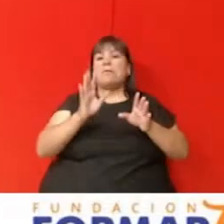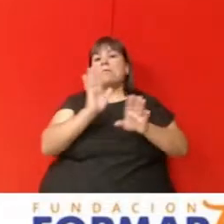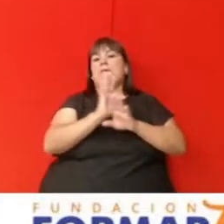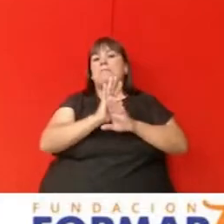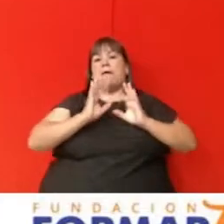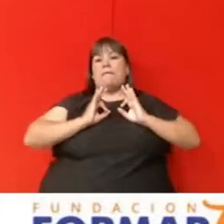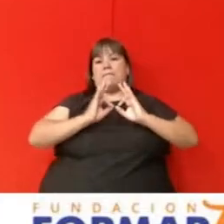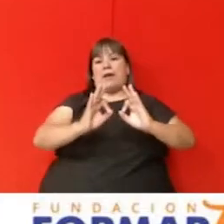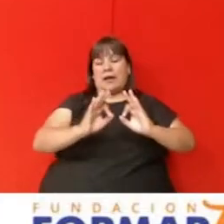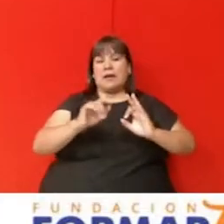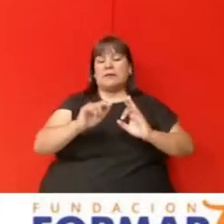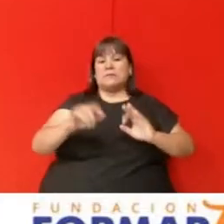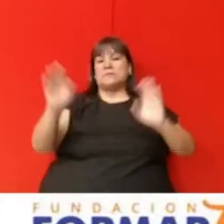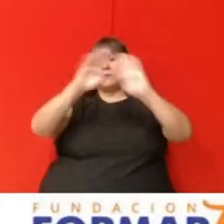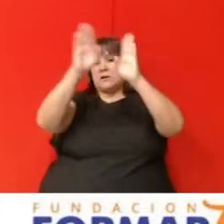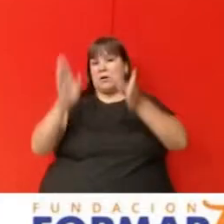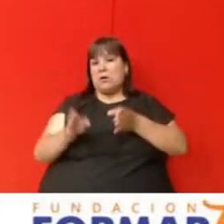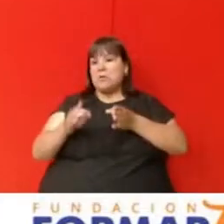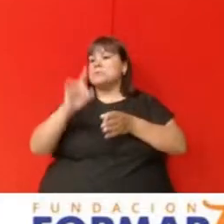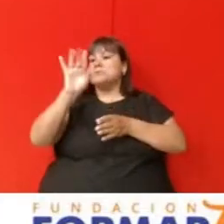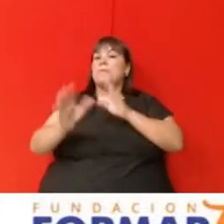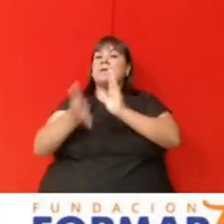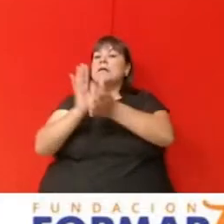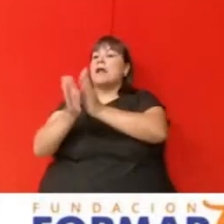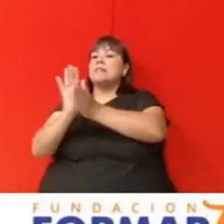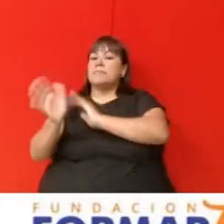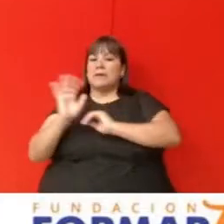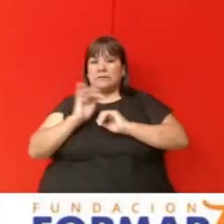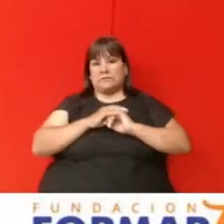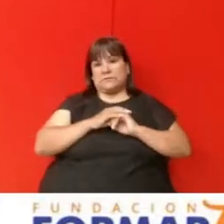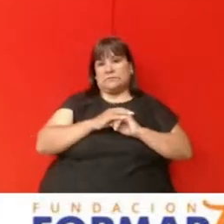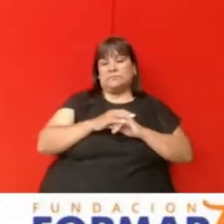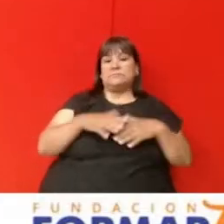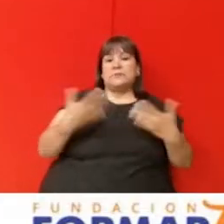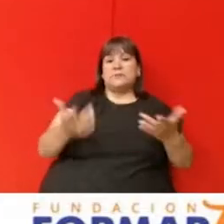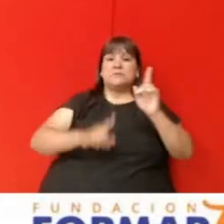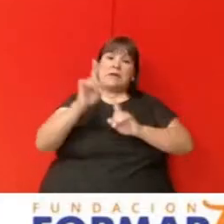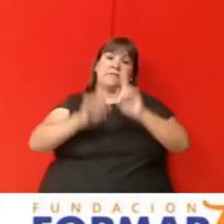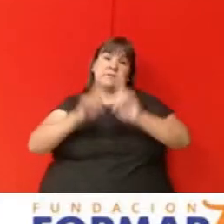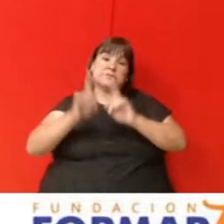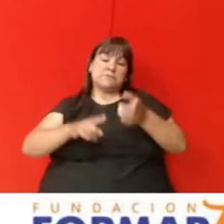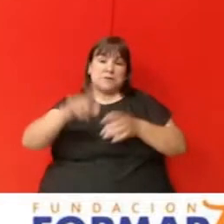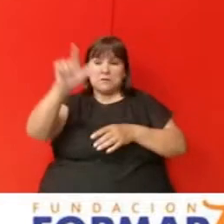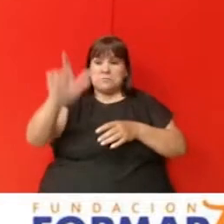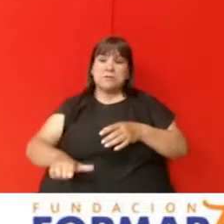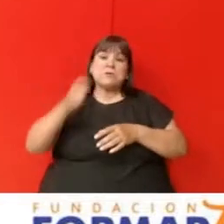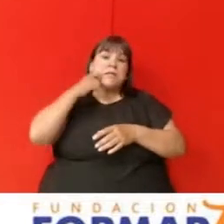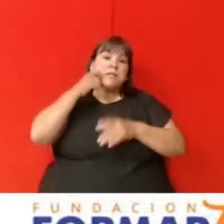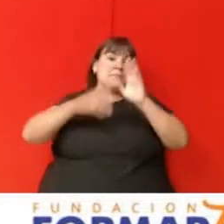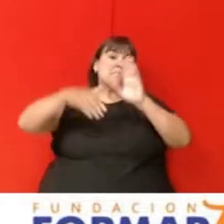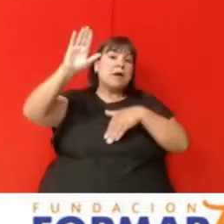personas mayores llaman a la residencia porque no quieren estar más solos, quieren sociabilizar